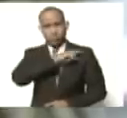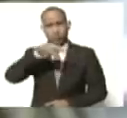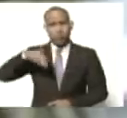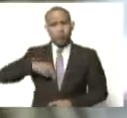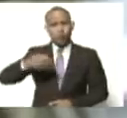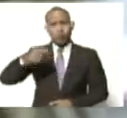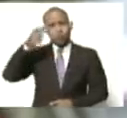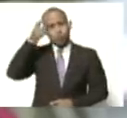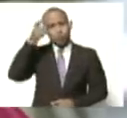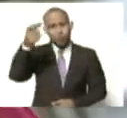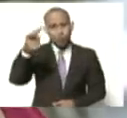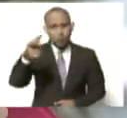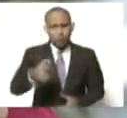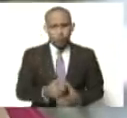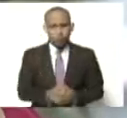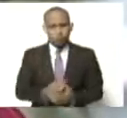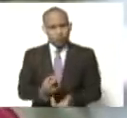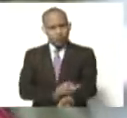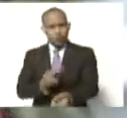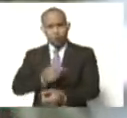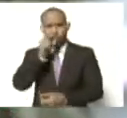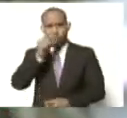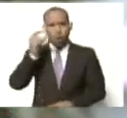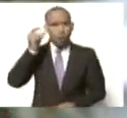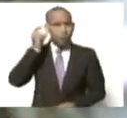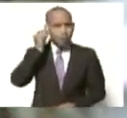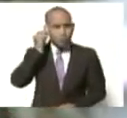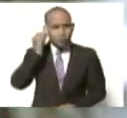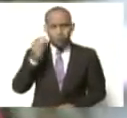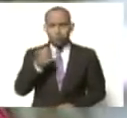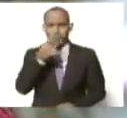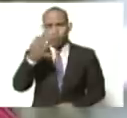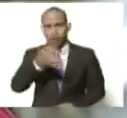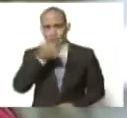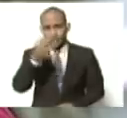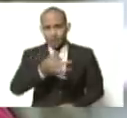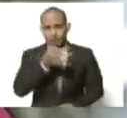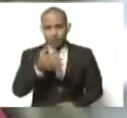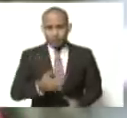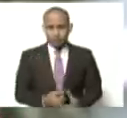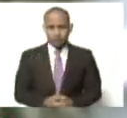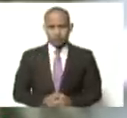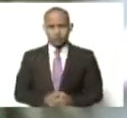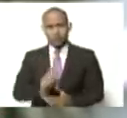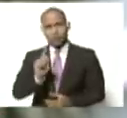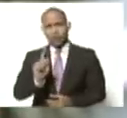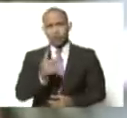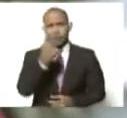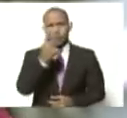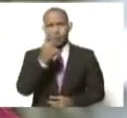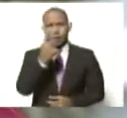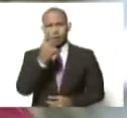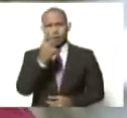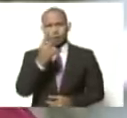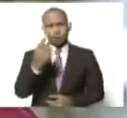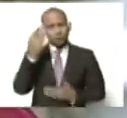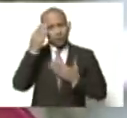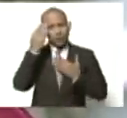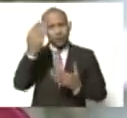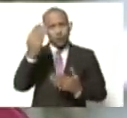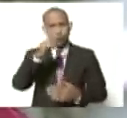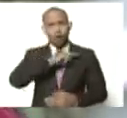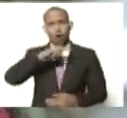todos nuestros hermanos y hermanas, camaradas que estamos acá en este encuentro. Primeramente, saludar a nuestra clase